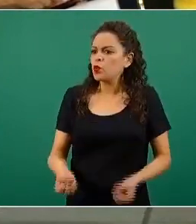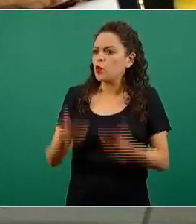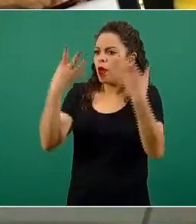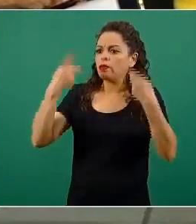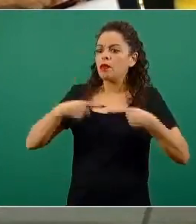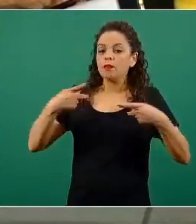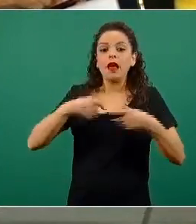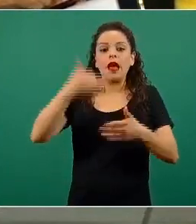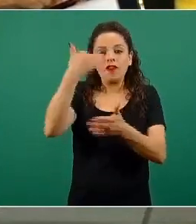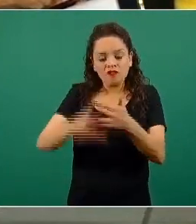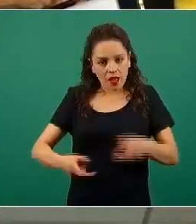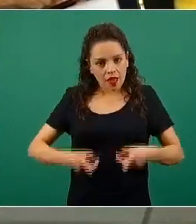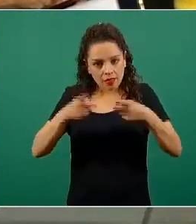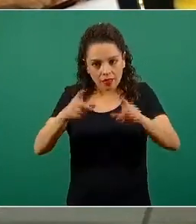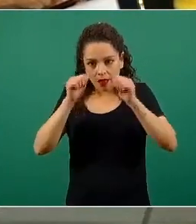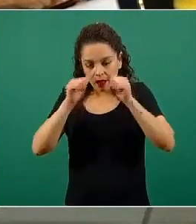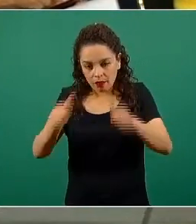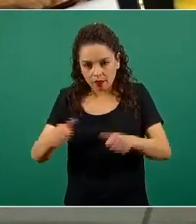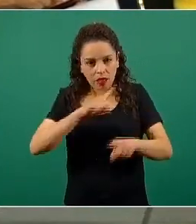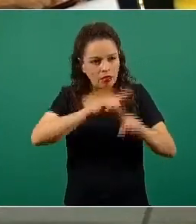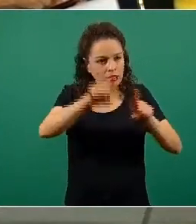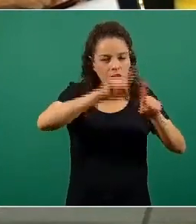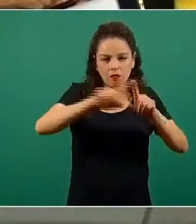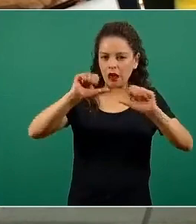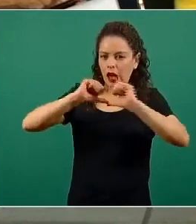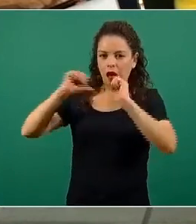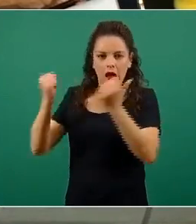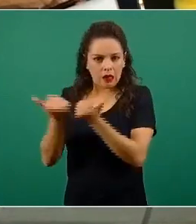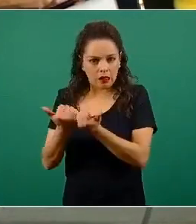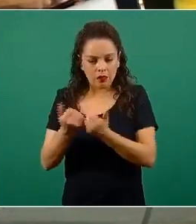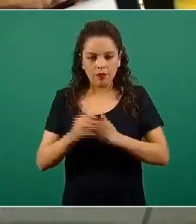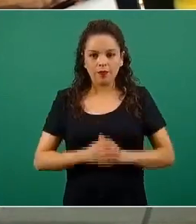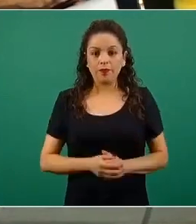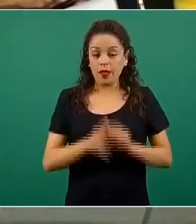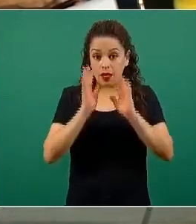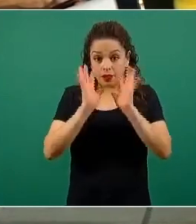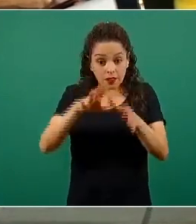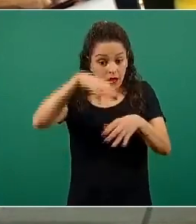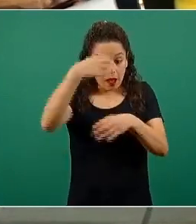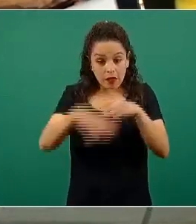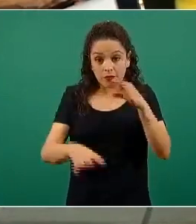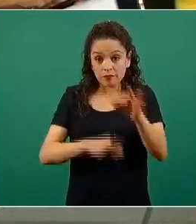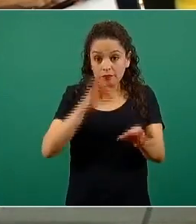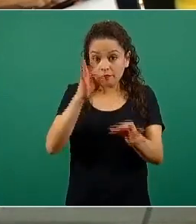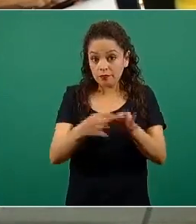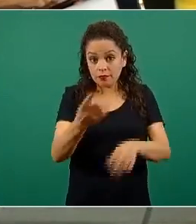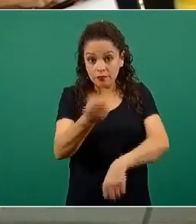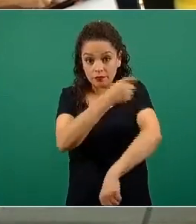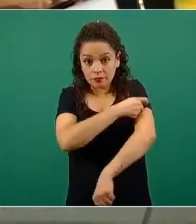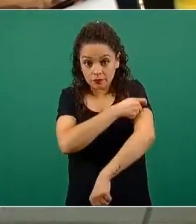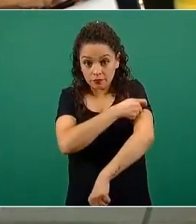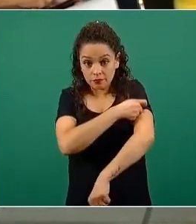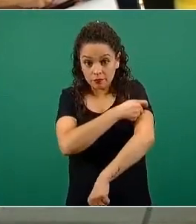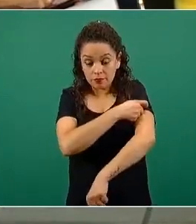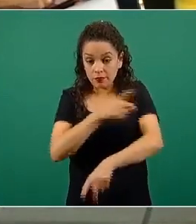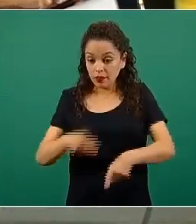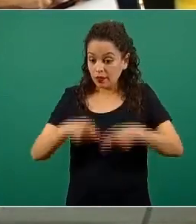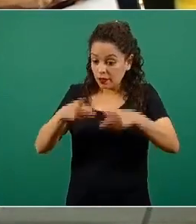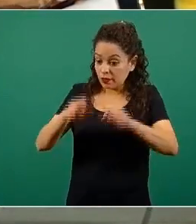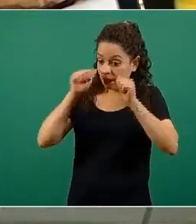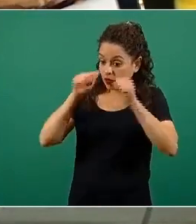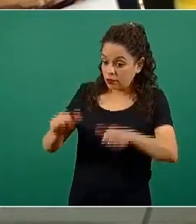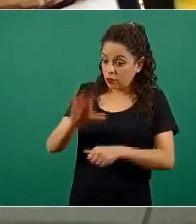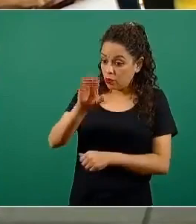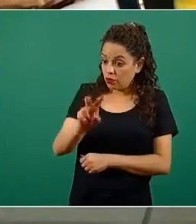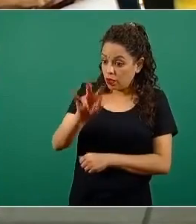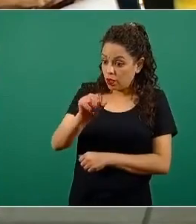por atenderse de todas las áreas, si ya está totalmente concluida la vacunación del personal que atiende COVID en la primera